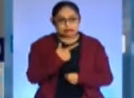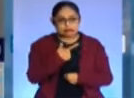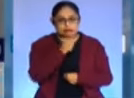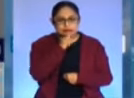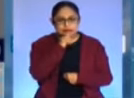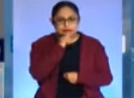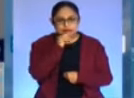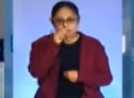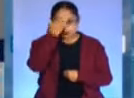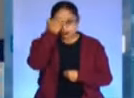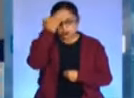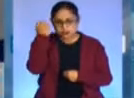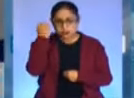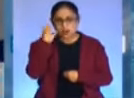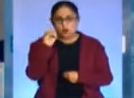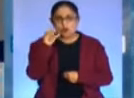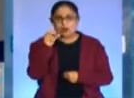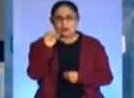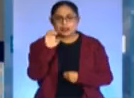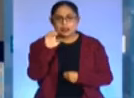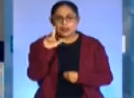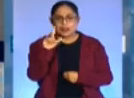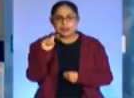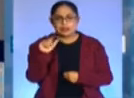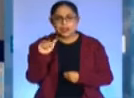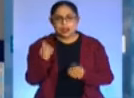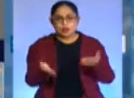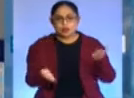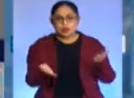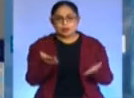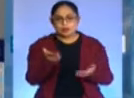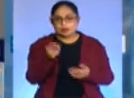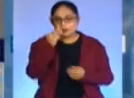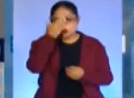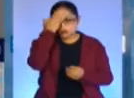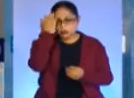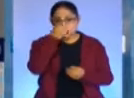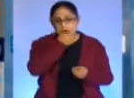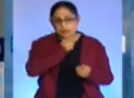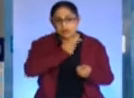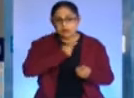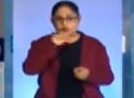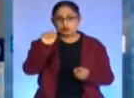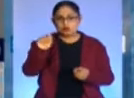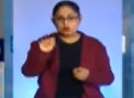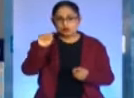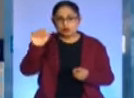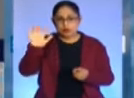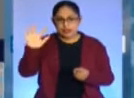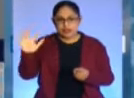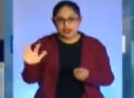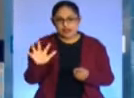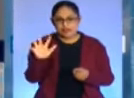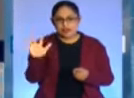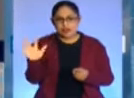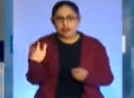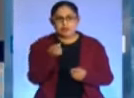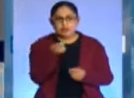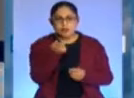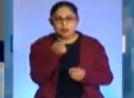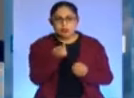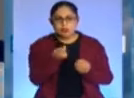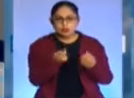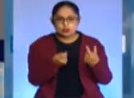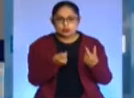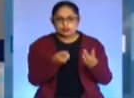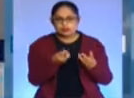la variante Delta. No los tenemos. Los datos que hay ahora son solamente de Sudáfrica, son pocos los casos. No porque sean 2, 3,